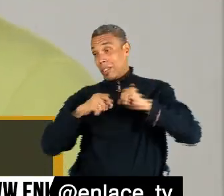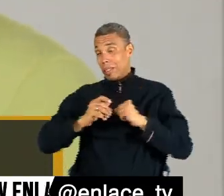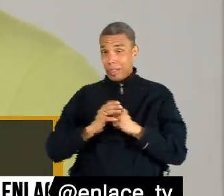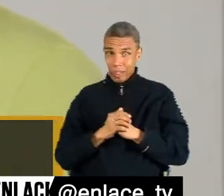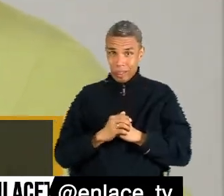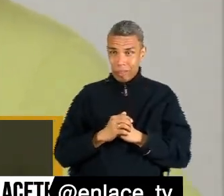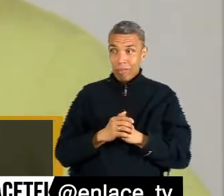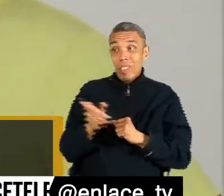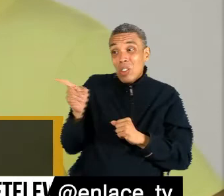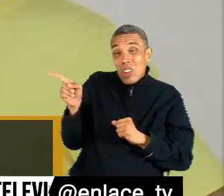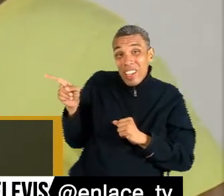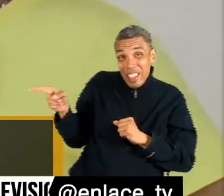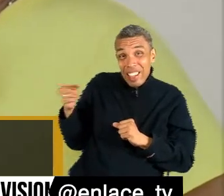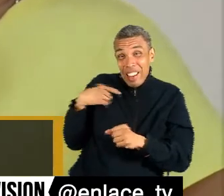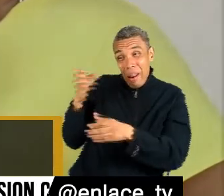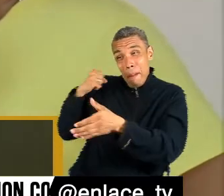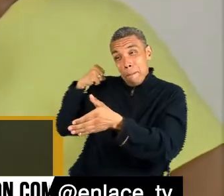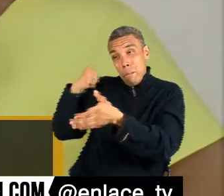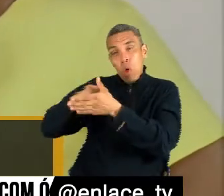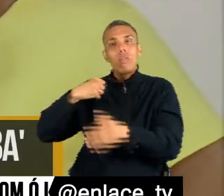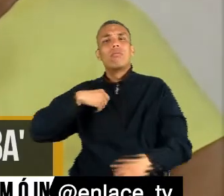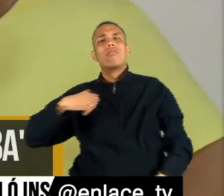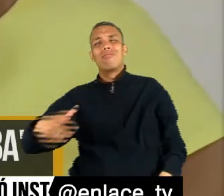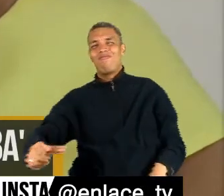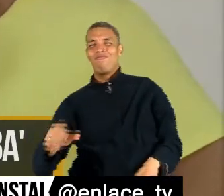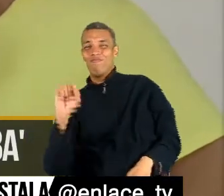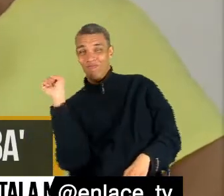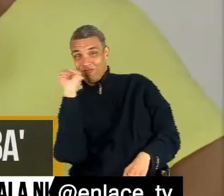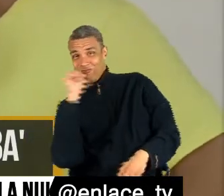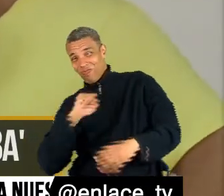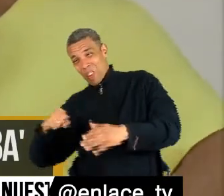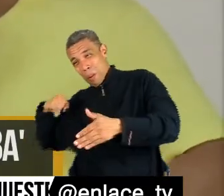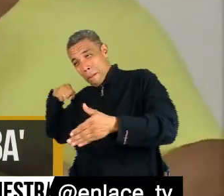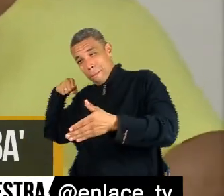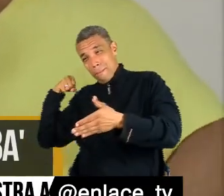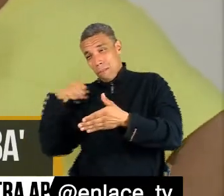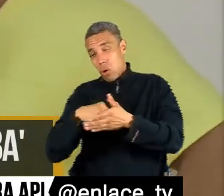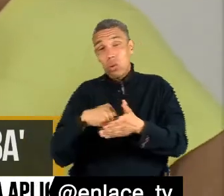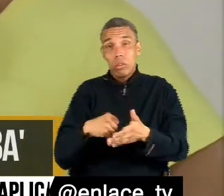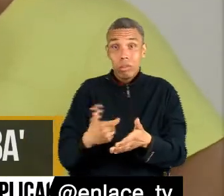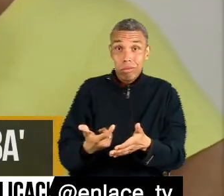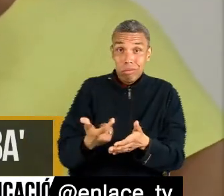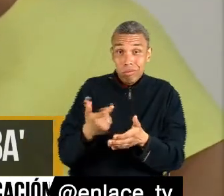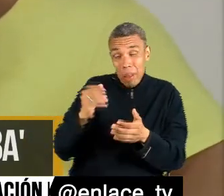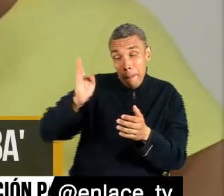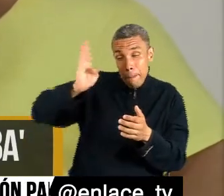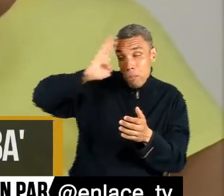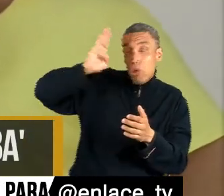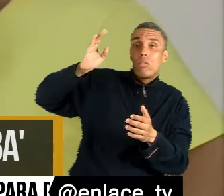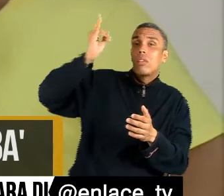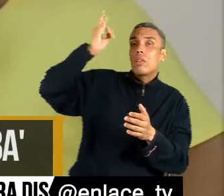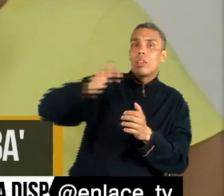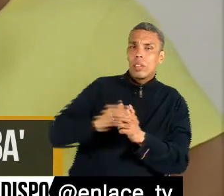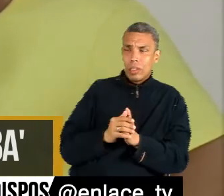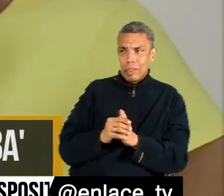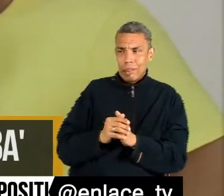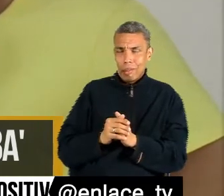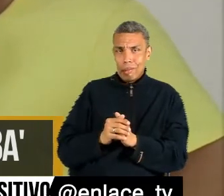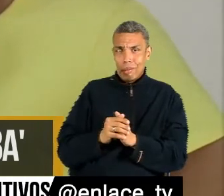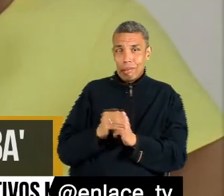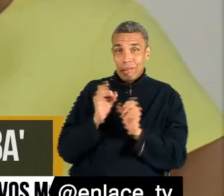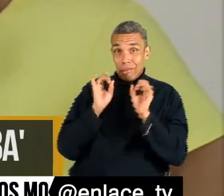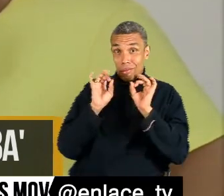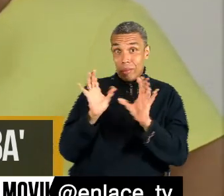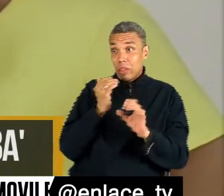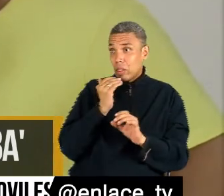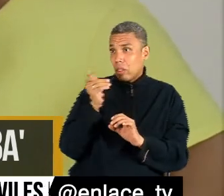social y lo tomó fue el FOSIGA. Entonces, pues no sabemos si la ciudad de Bucaramanga tal vez nos esté tomando